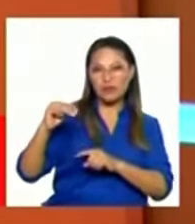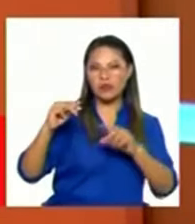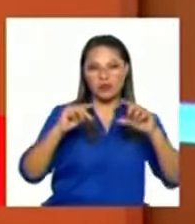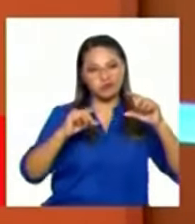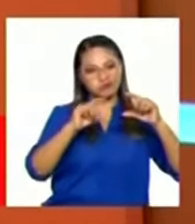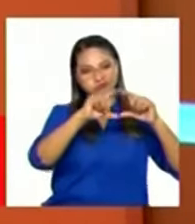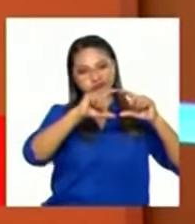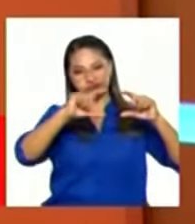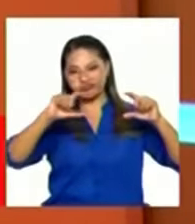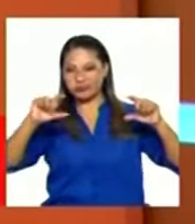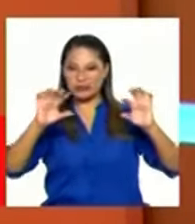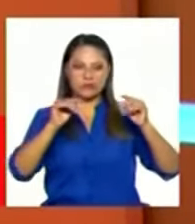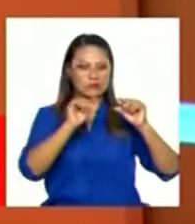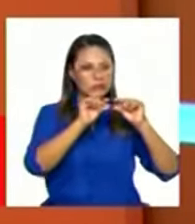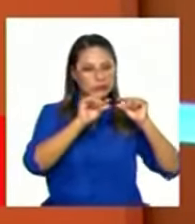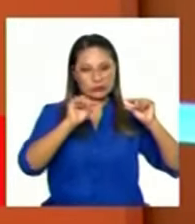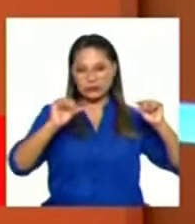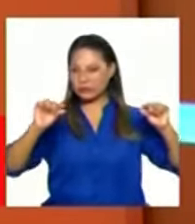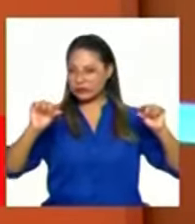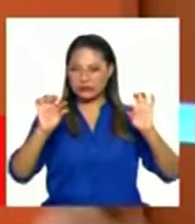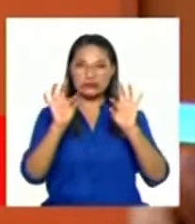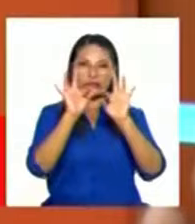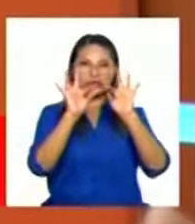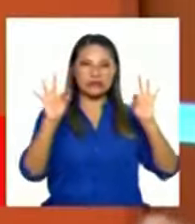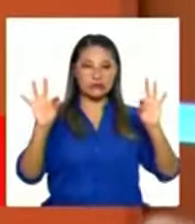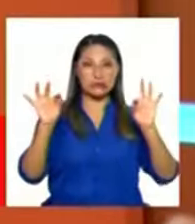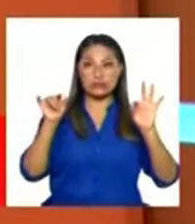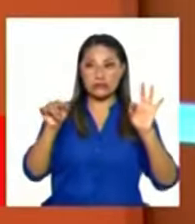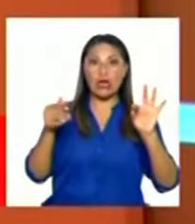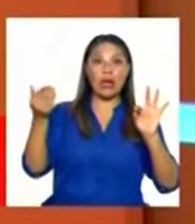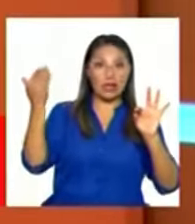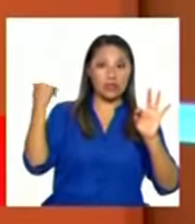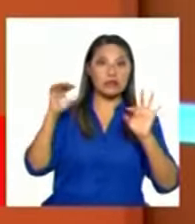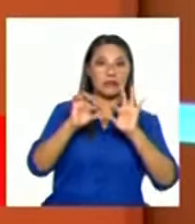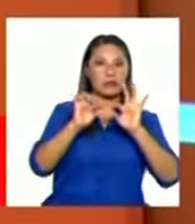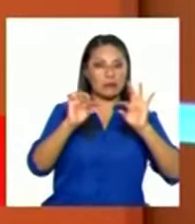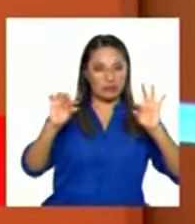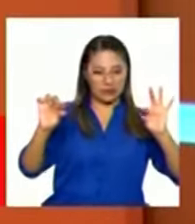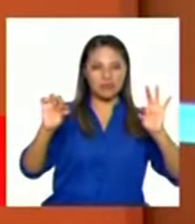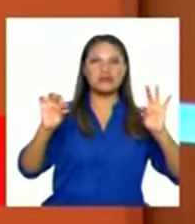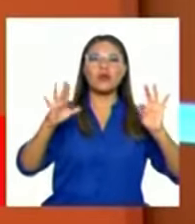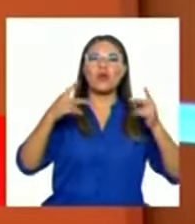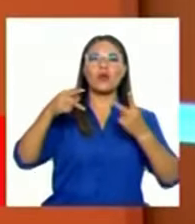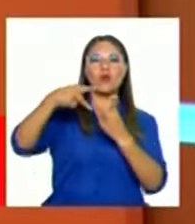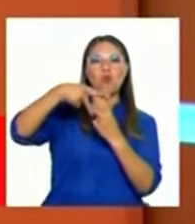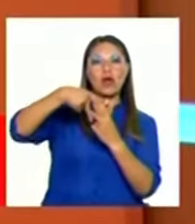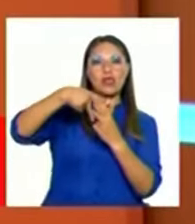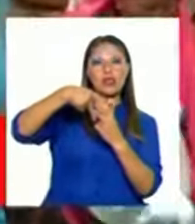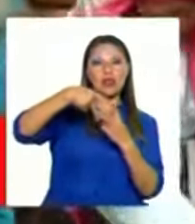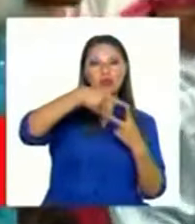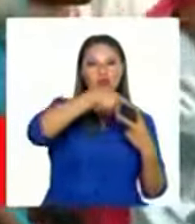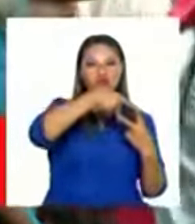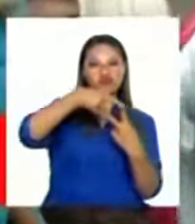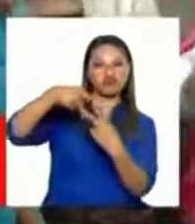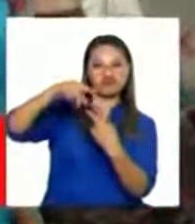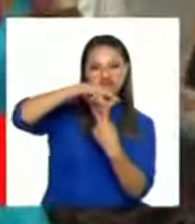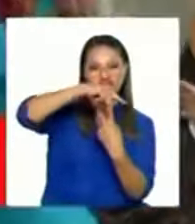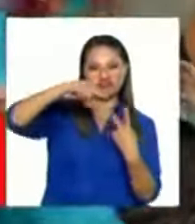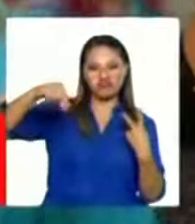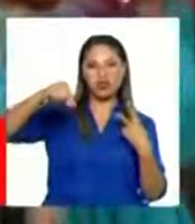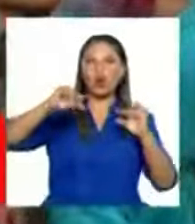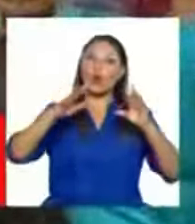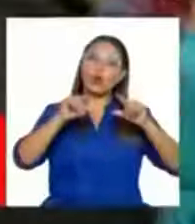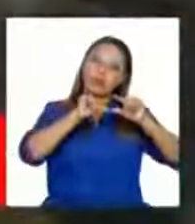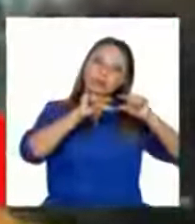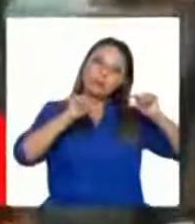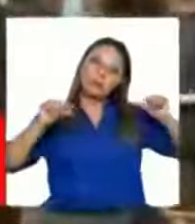ahora, torneaditos, estos son clavos hechos en el yunque, son clavos cuadrados o triangulares. Claro. El profesor